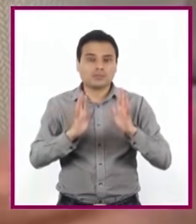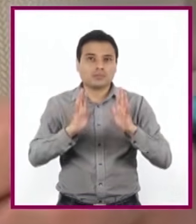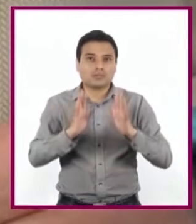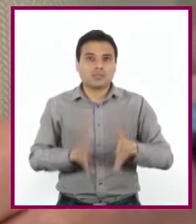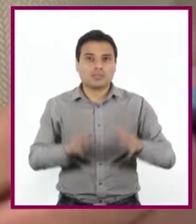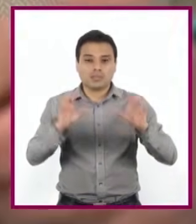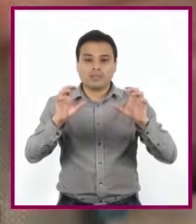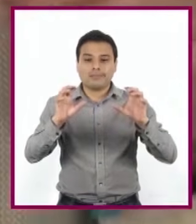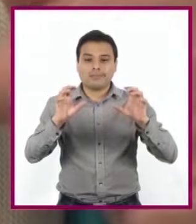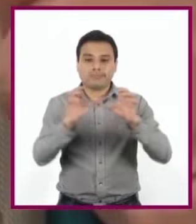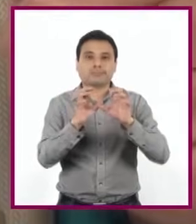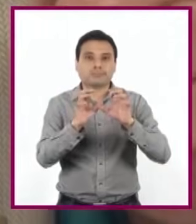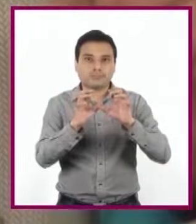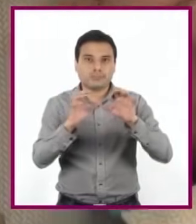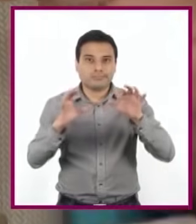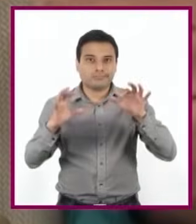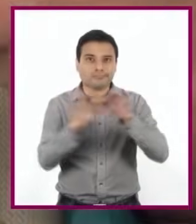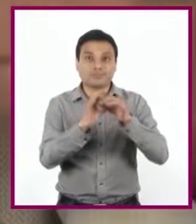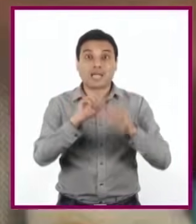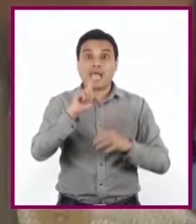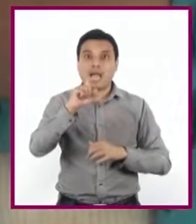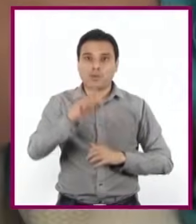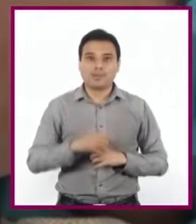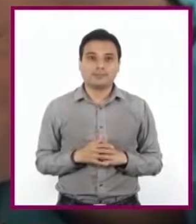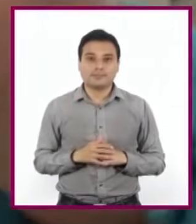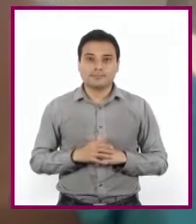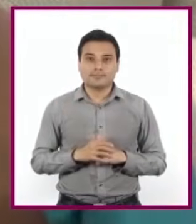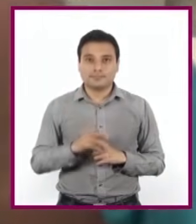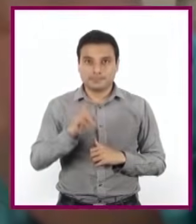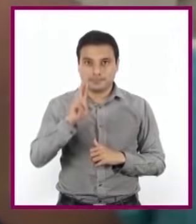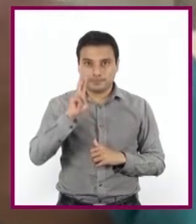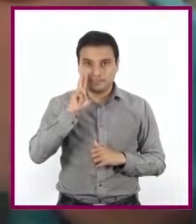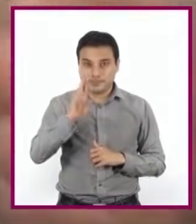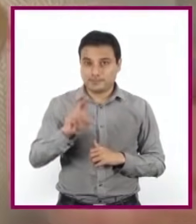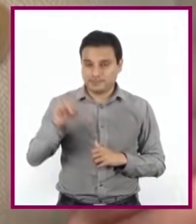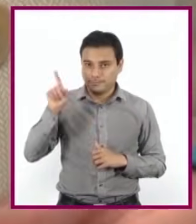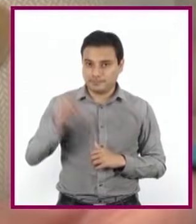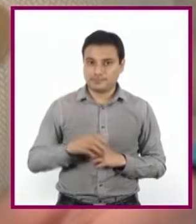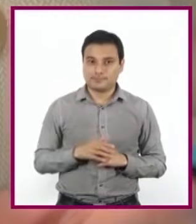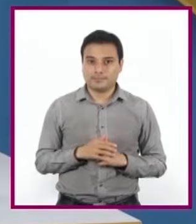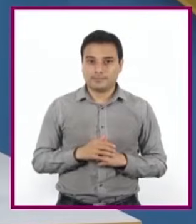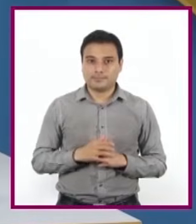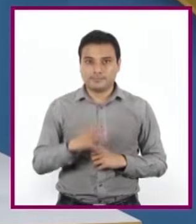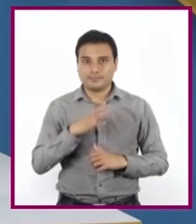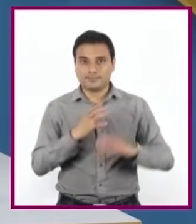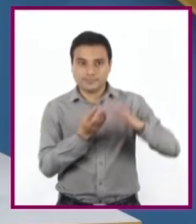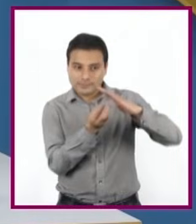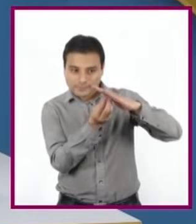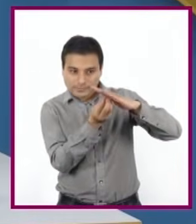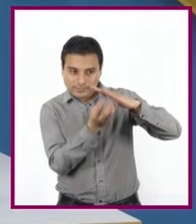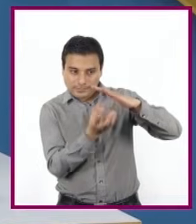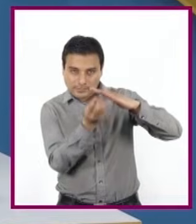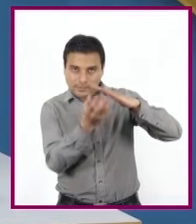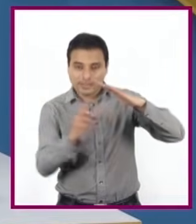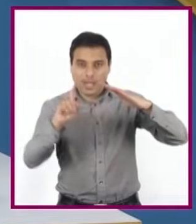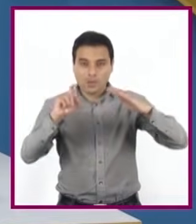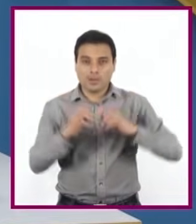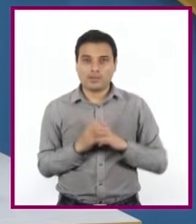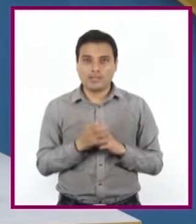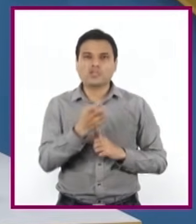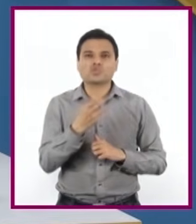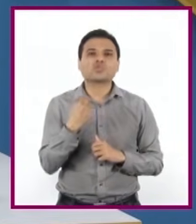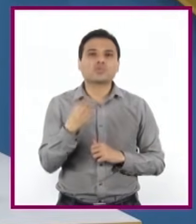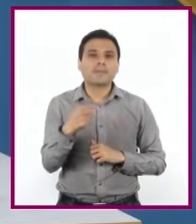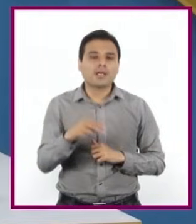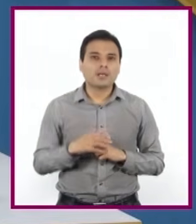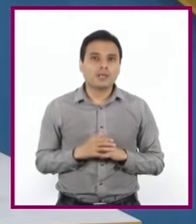de nuevo y vuelven al estado líquido. Observa, aquí hay unas gotitas de agua. ¿Sí? A este